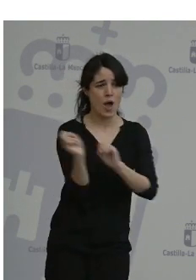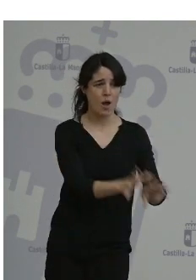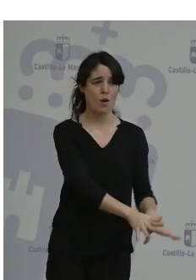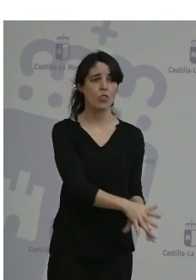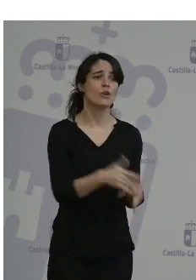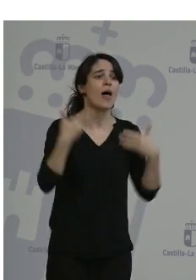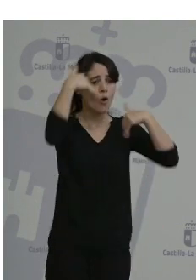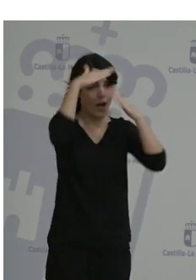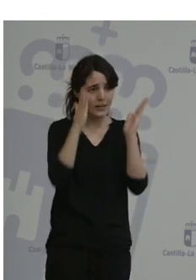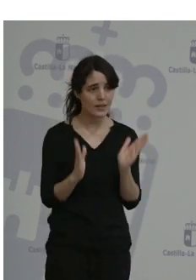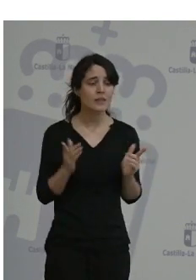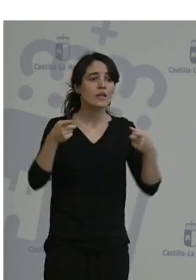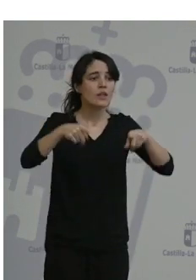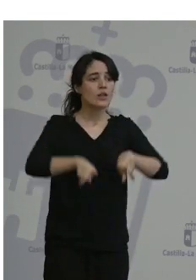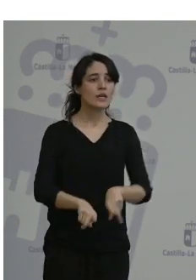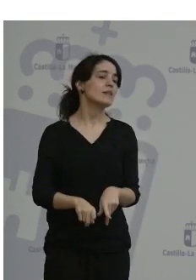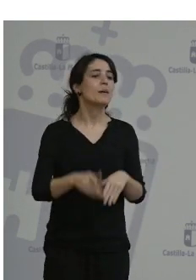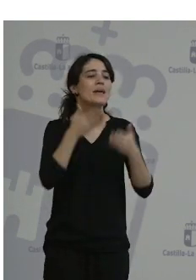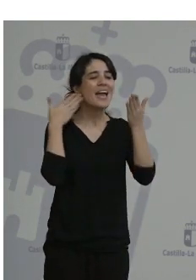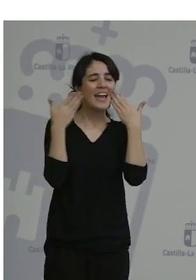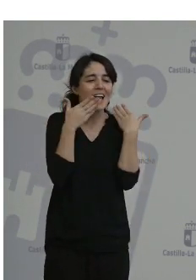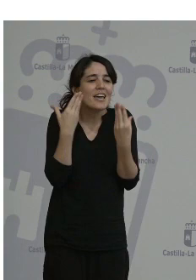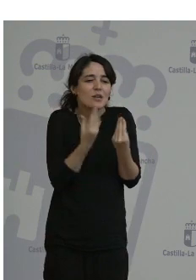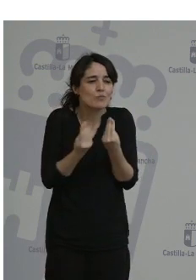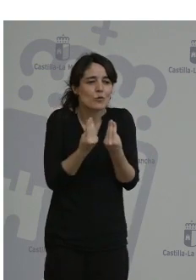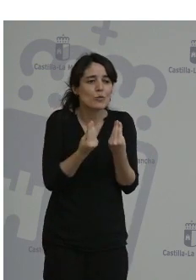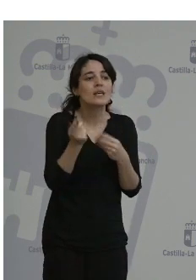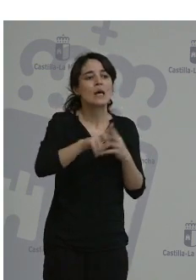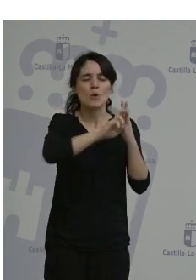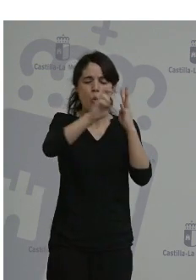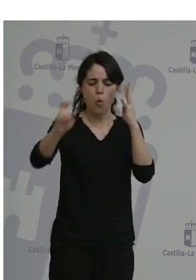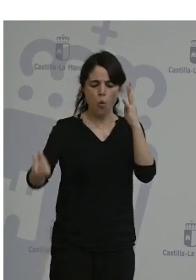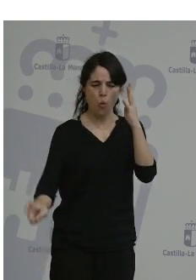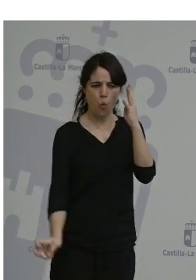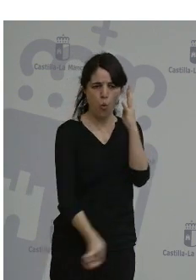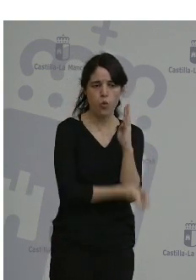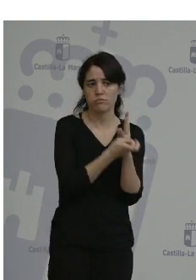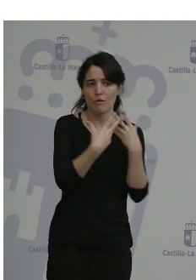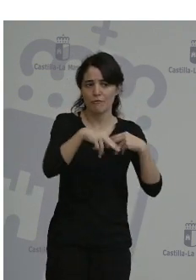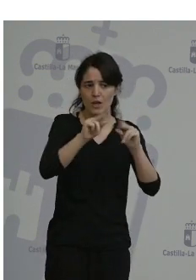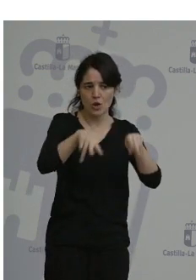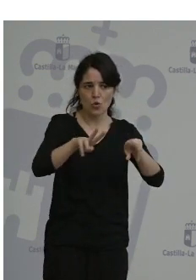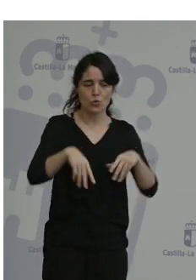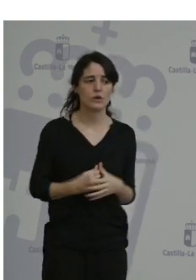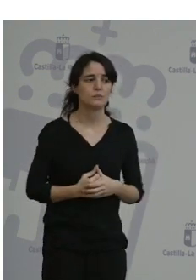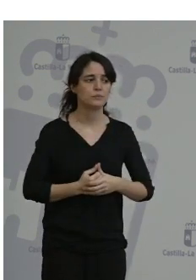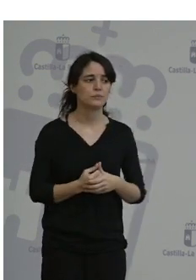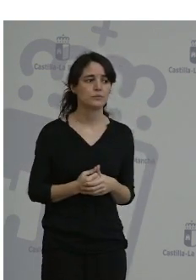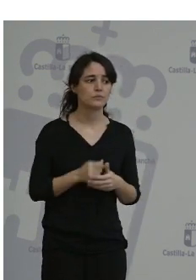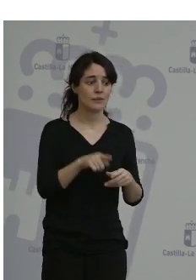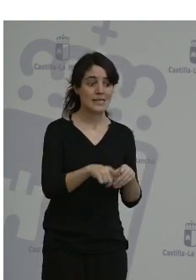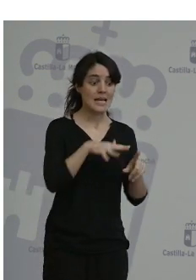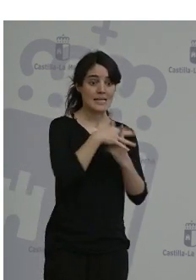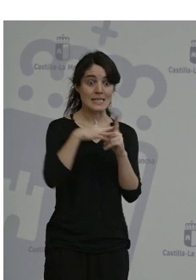también, como no, querido entrañablemente. Y un largo etcétera que sería interminable. Todas o parte de estas diferentes